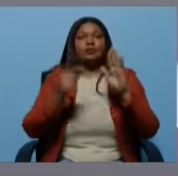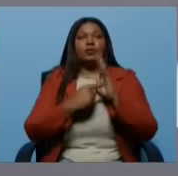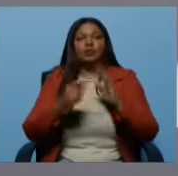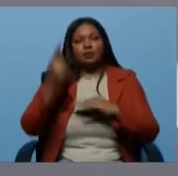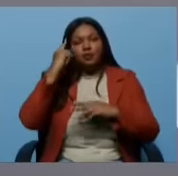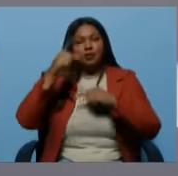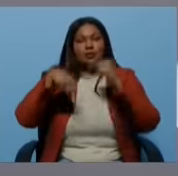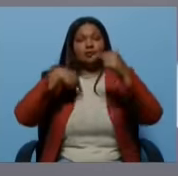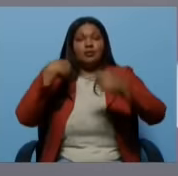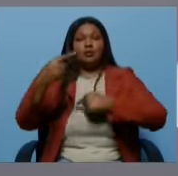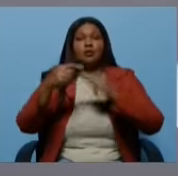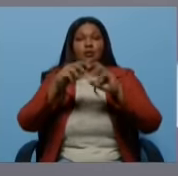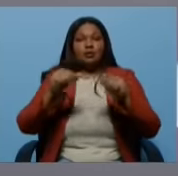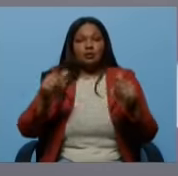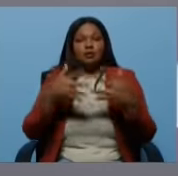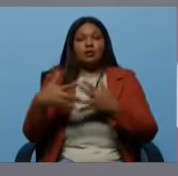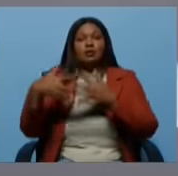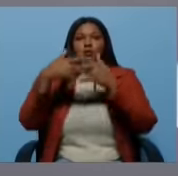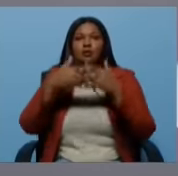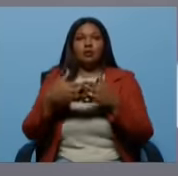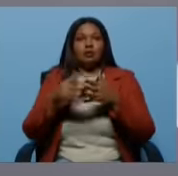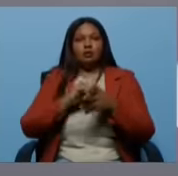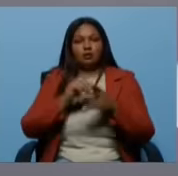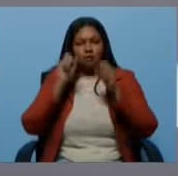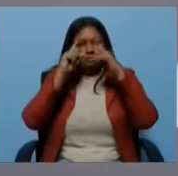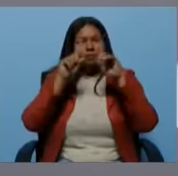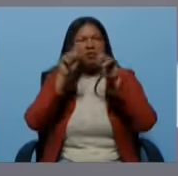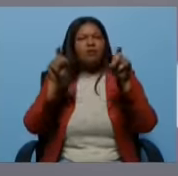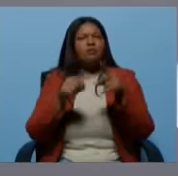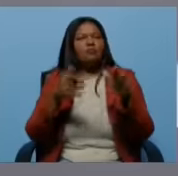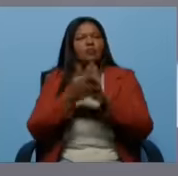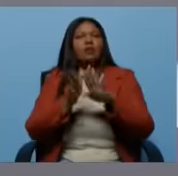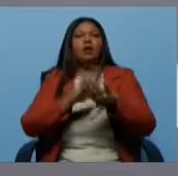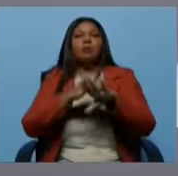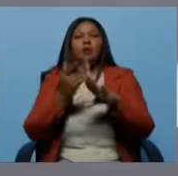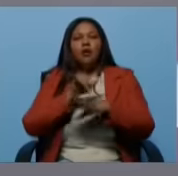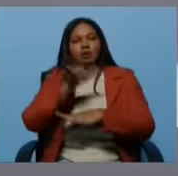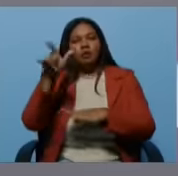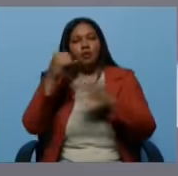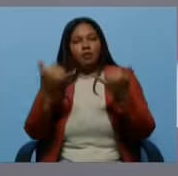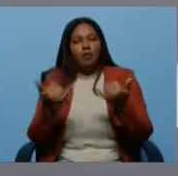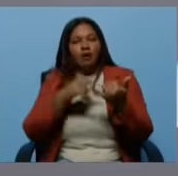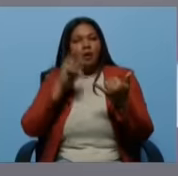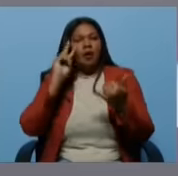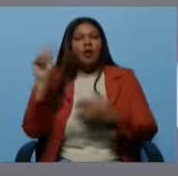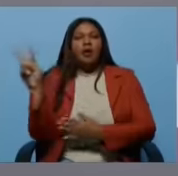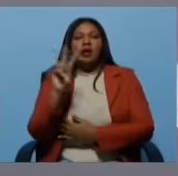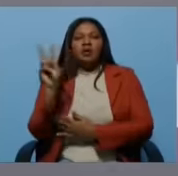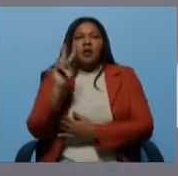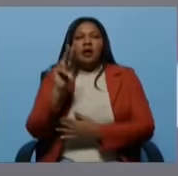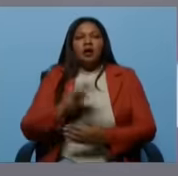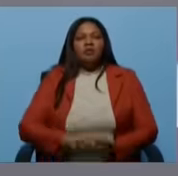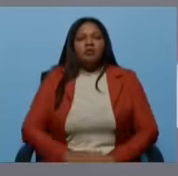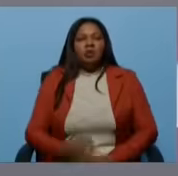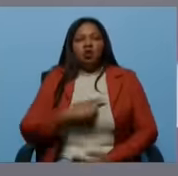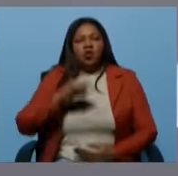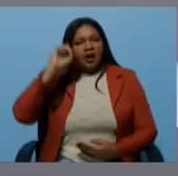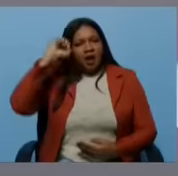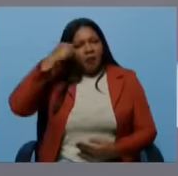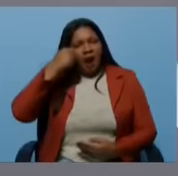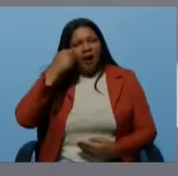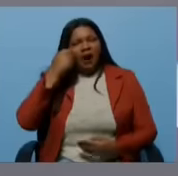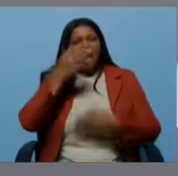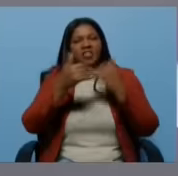vez pisado territorio estadounidense. Pero uno se pregunta, porque este avión, siendo avión venezolano, recordemos que la tripulación